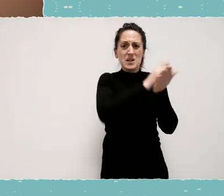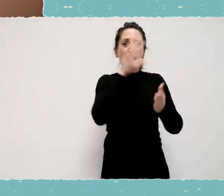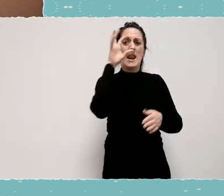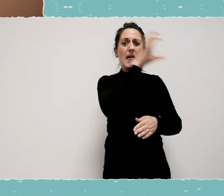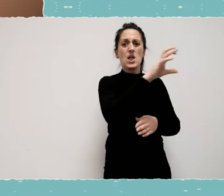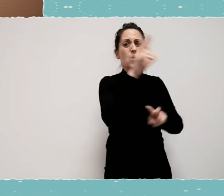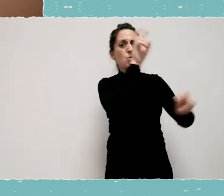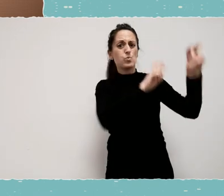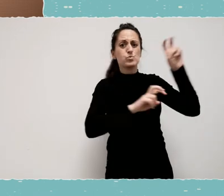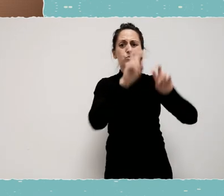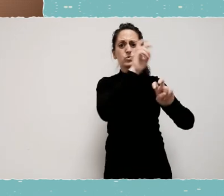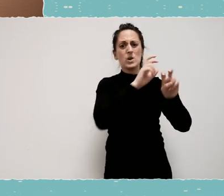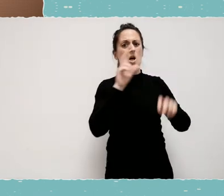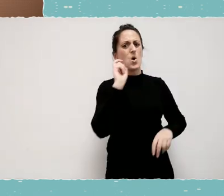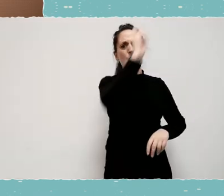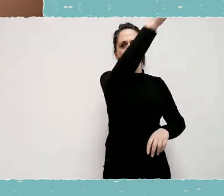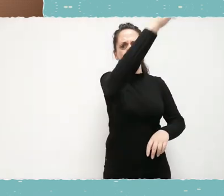procura doutro reino.